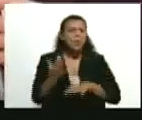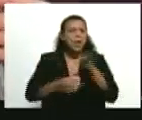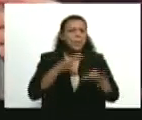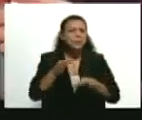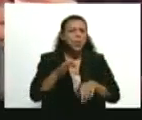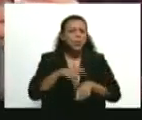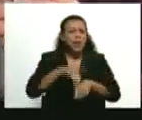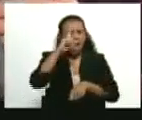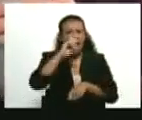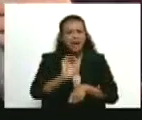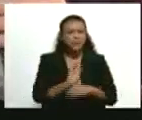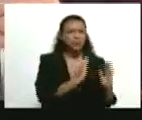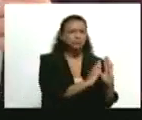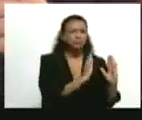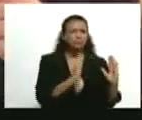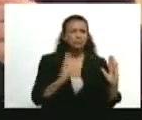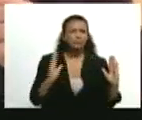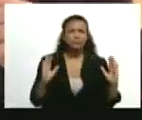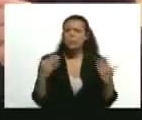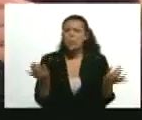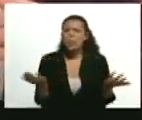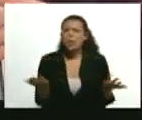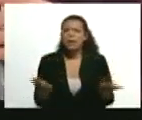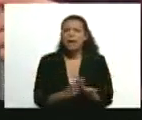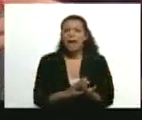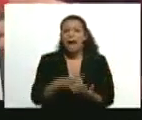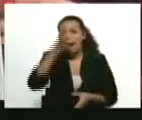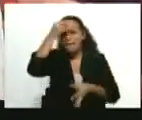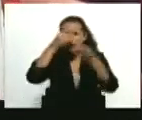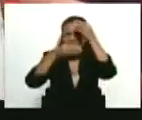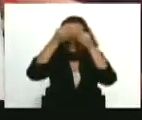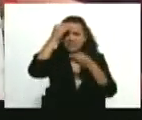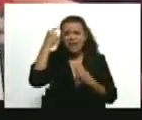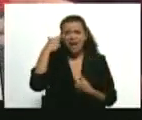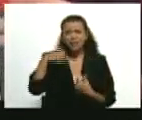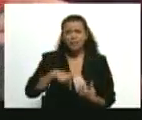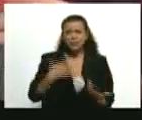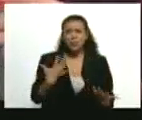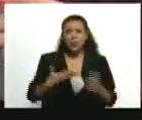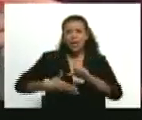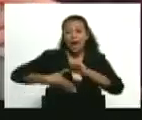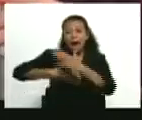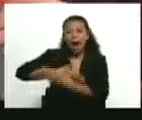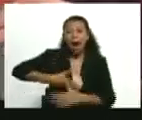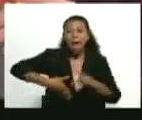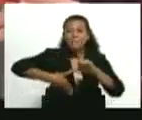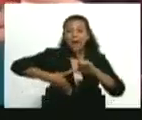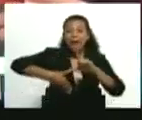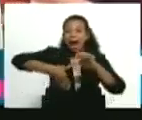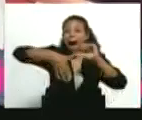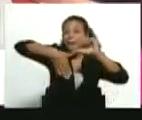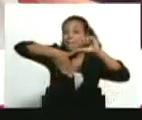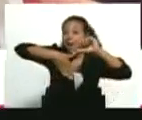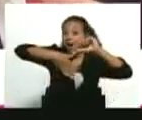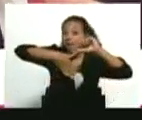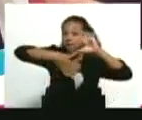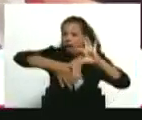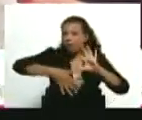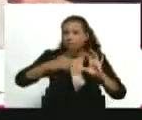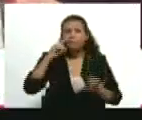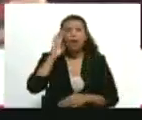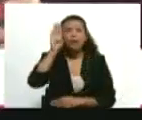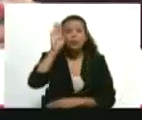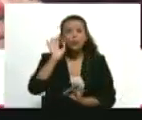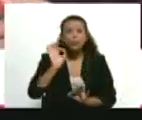Porque quizá el aprendizaje más grande que tienen que hacer los pueblos de América Latina de cara al